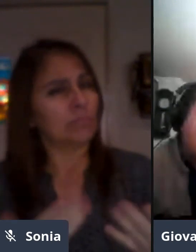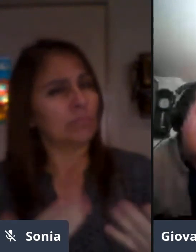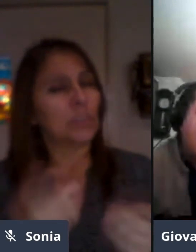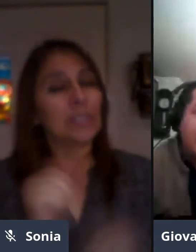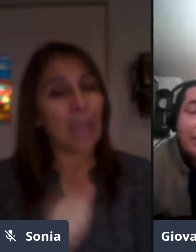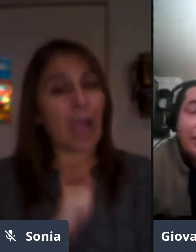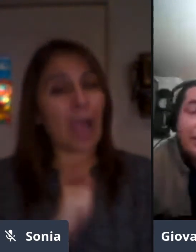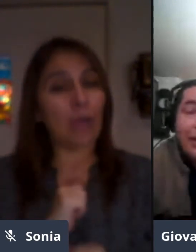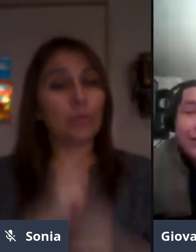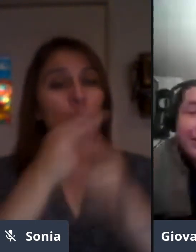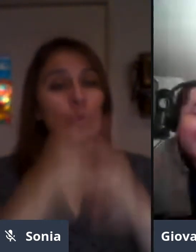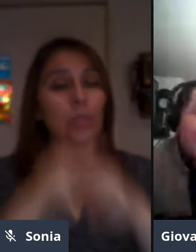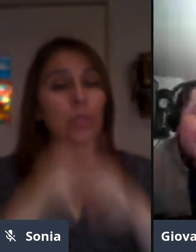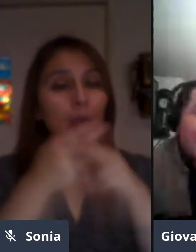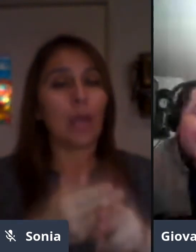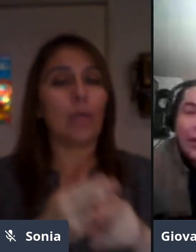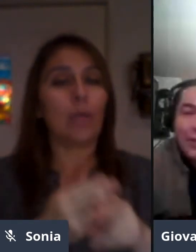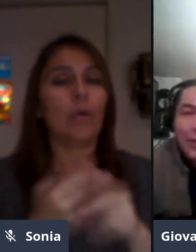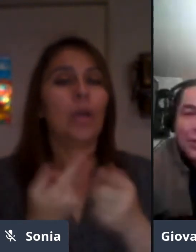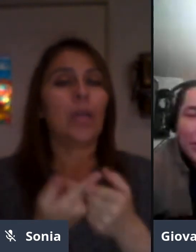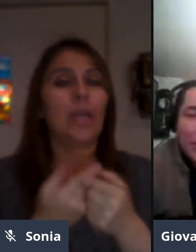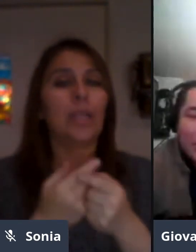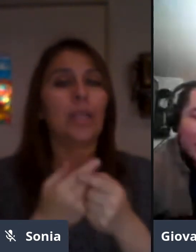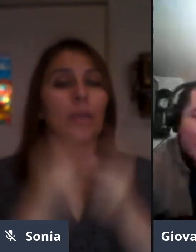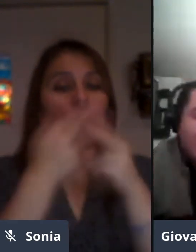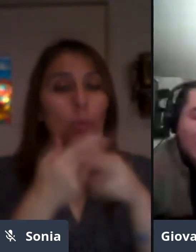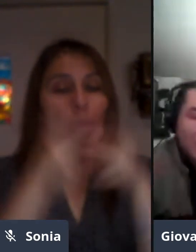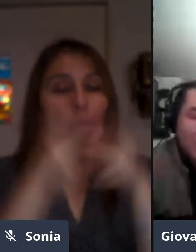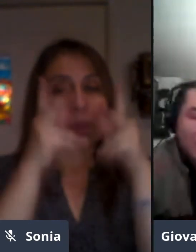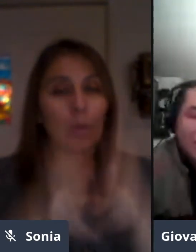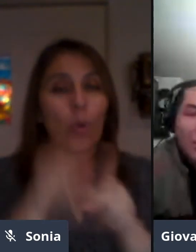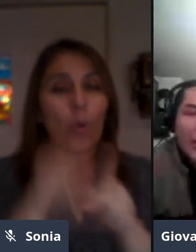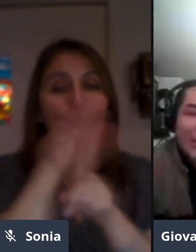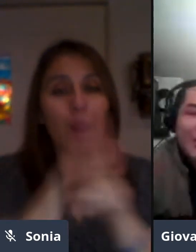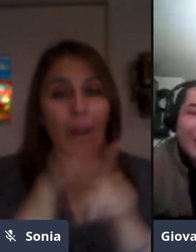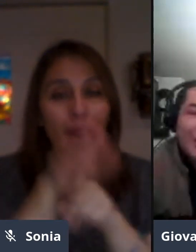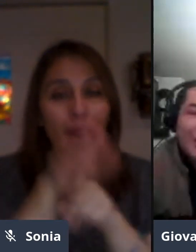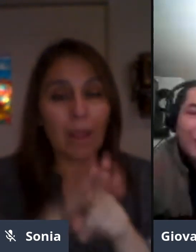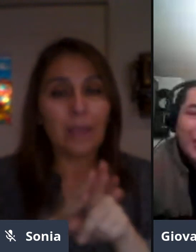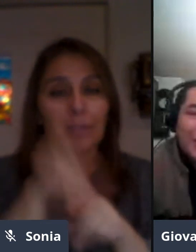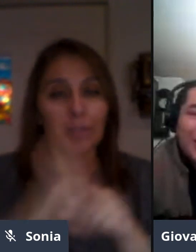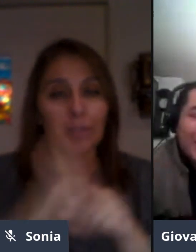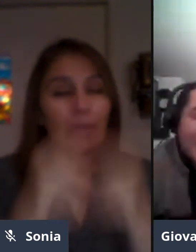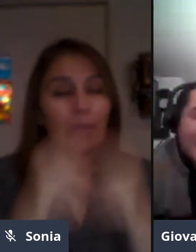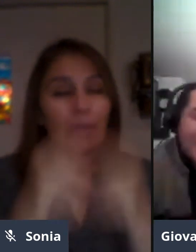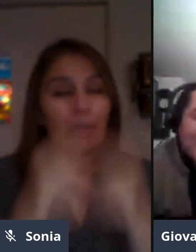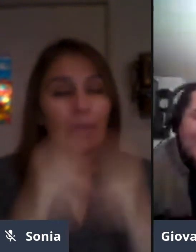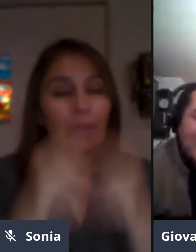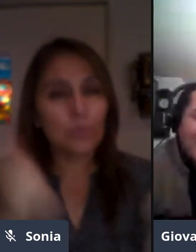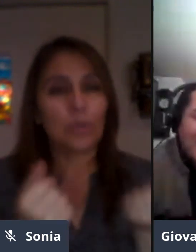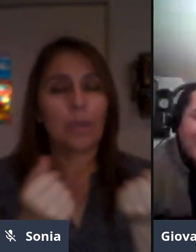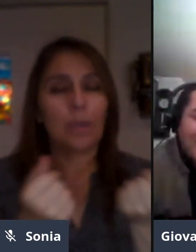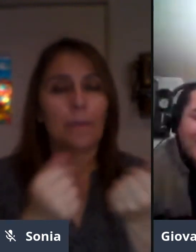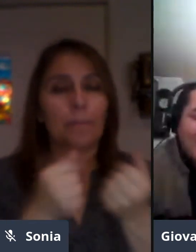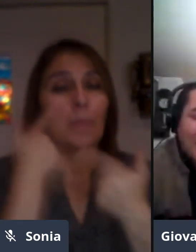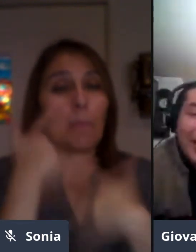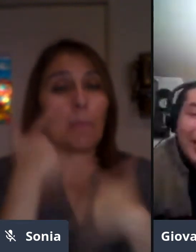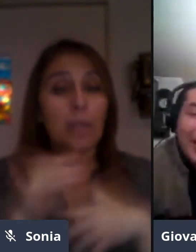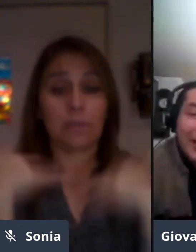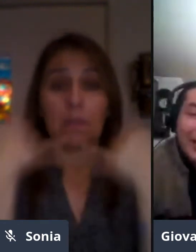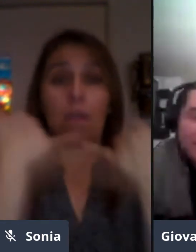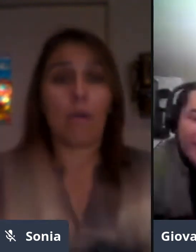dulzura del cuidado que nos habló rosa luxemburgo hace también muchos años pareciera que hoy en día se puede